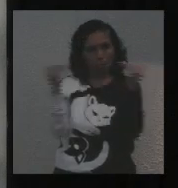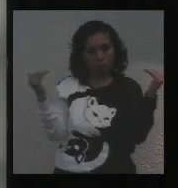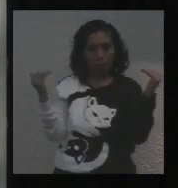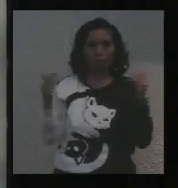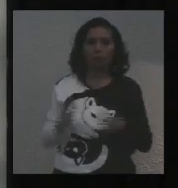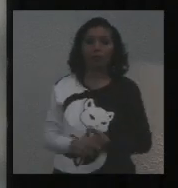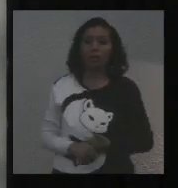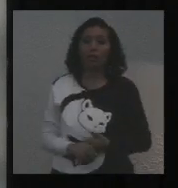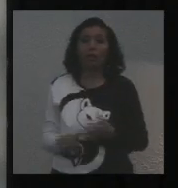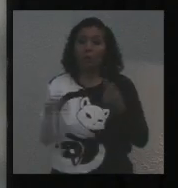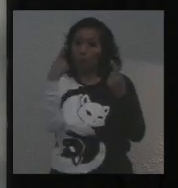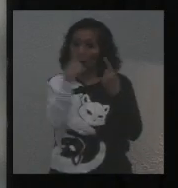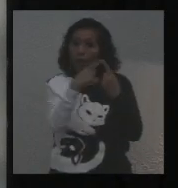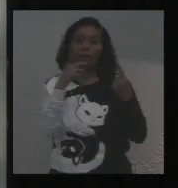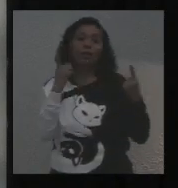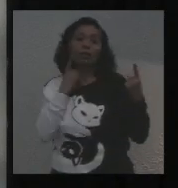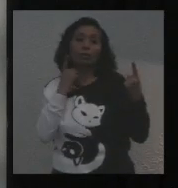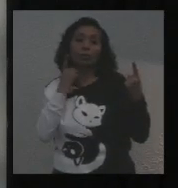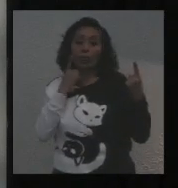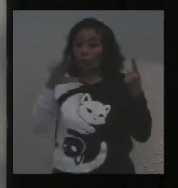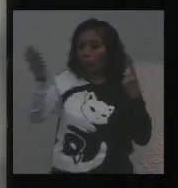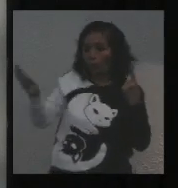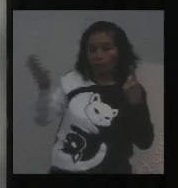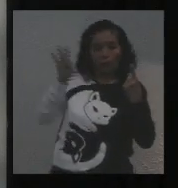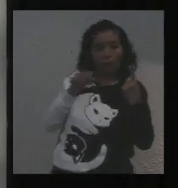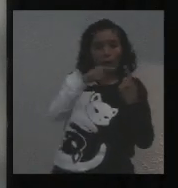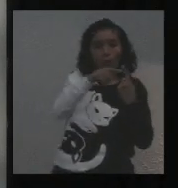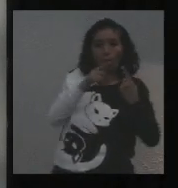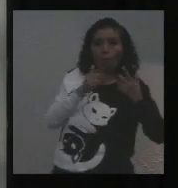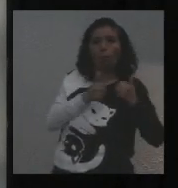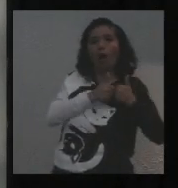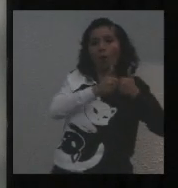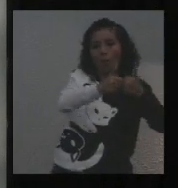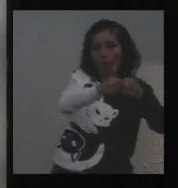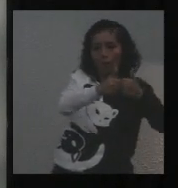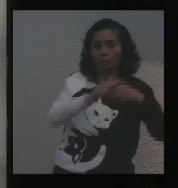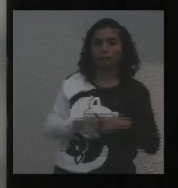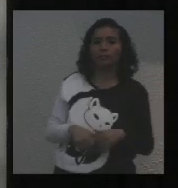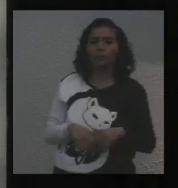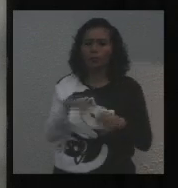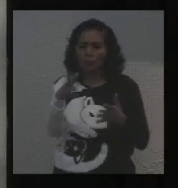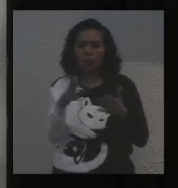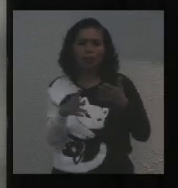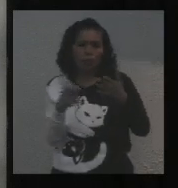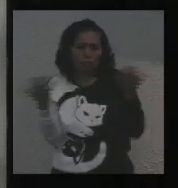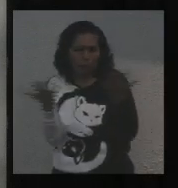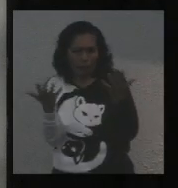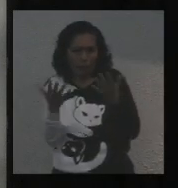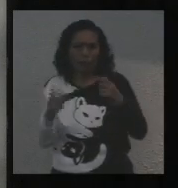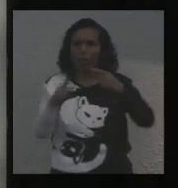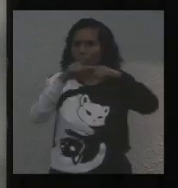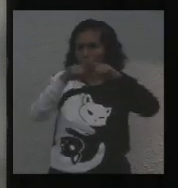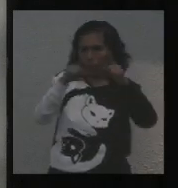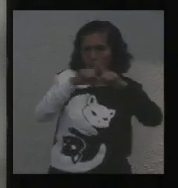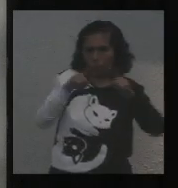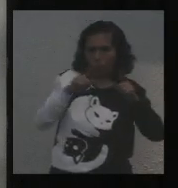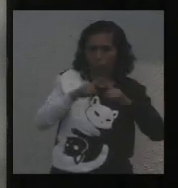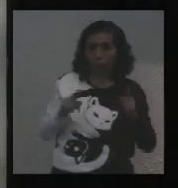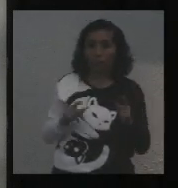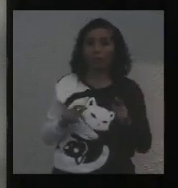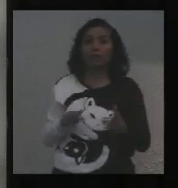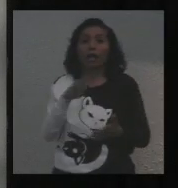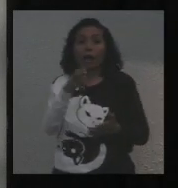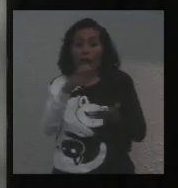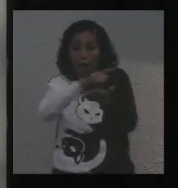cada diputado propietario se elegirá un suplente. La elección se hará por fórmula. Artículo 54. La